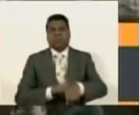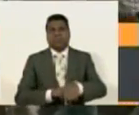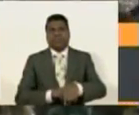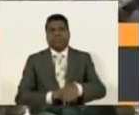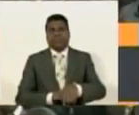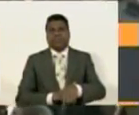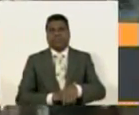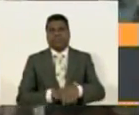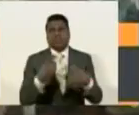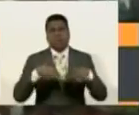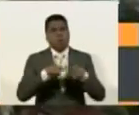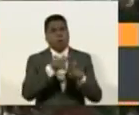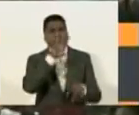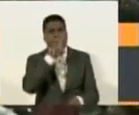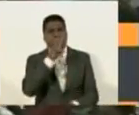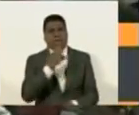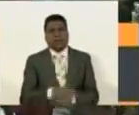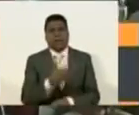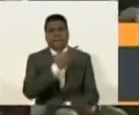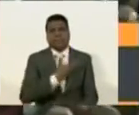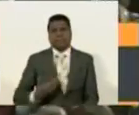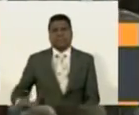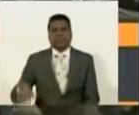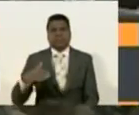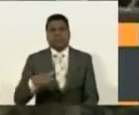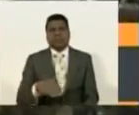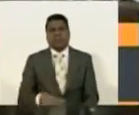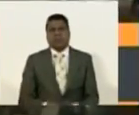Perritos simpáticos. El presidente Maduro ha dicho,